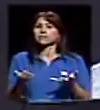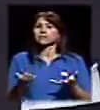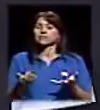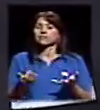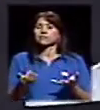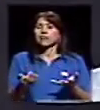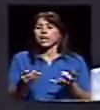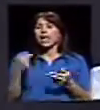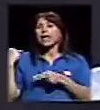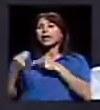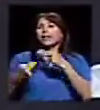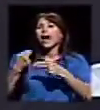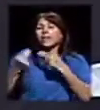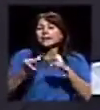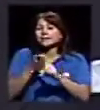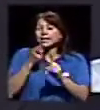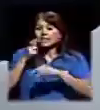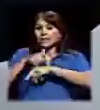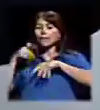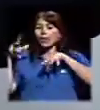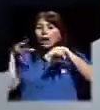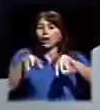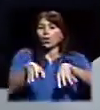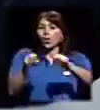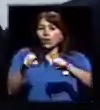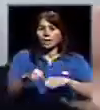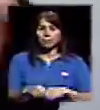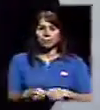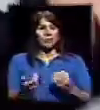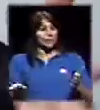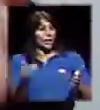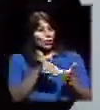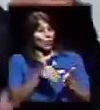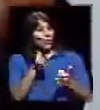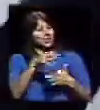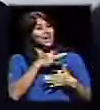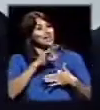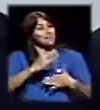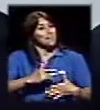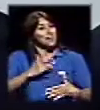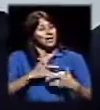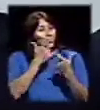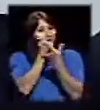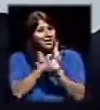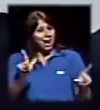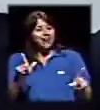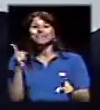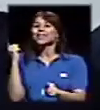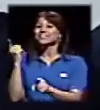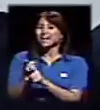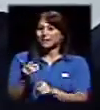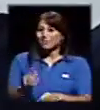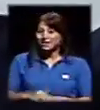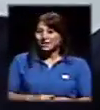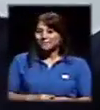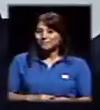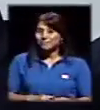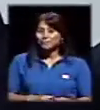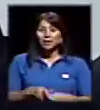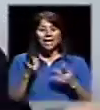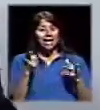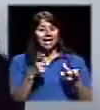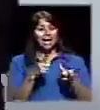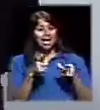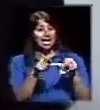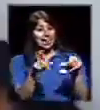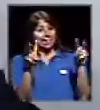heredadas de la colonia, ¿verdad? Que de nuevo el espíritu liberal, ¿verdad? Exactamente, ¿verdad? En el ámbito de las leyes,